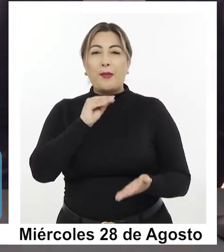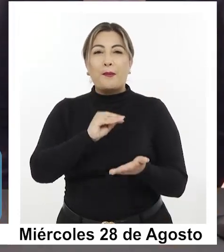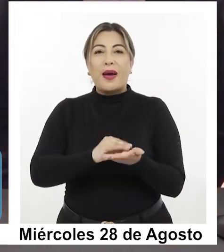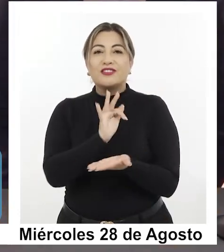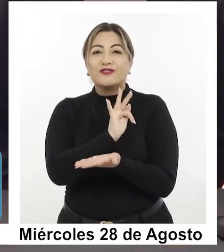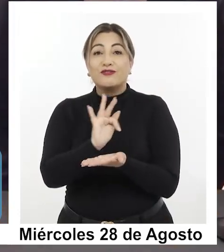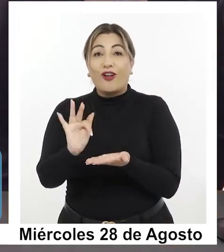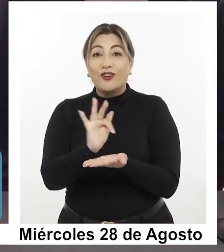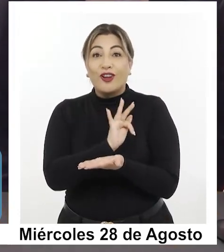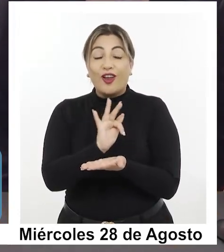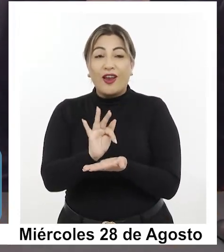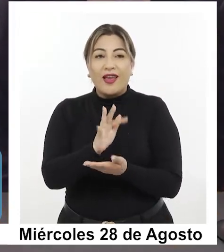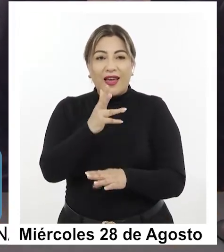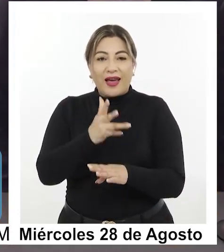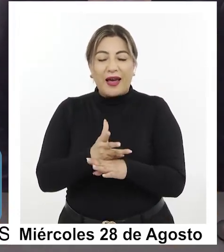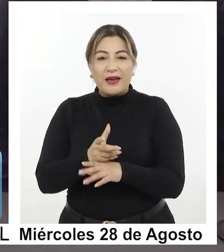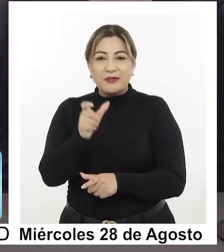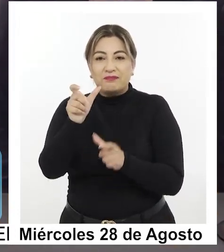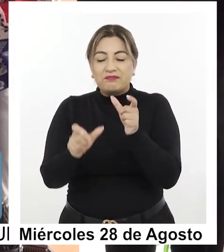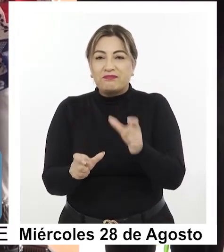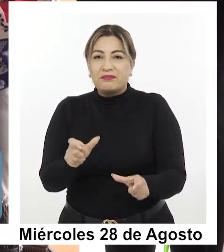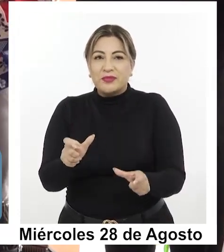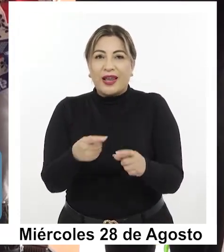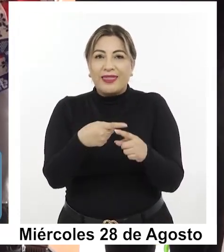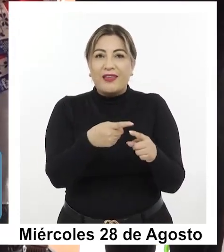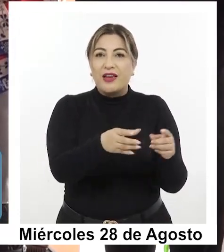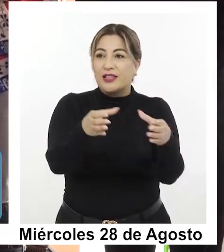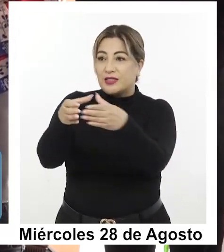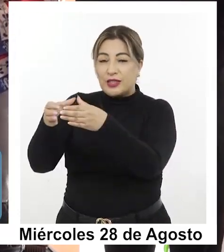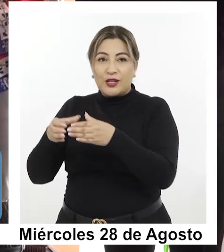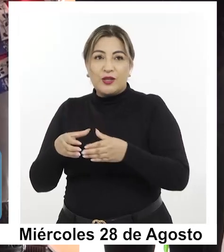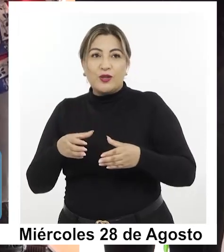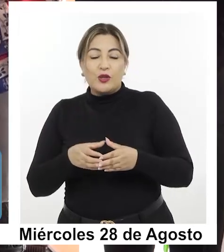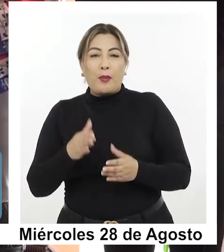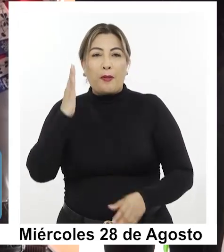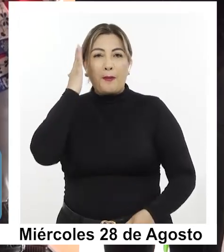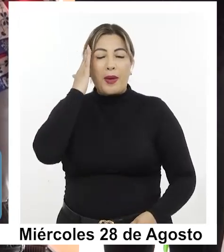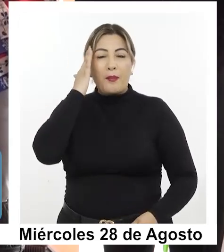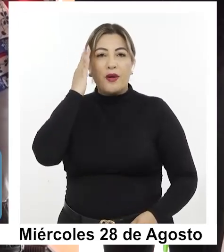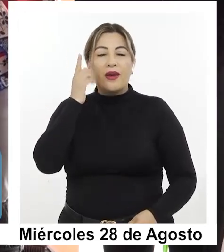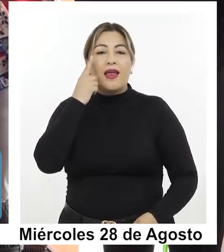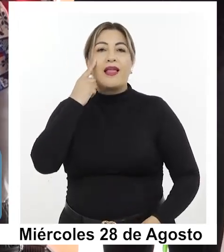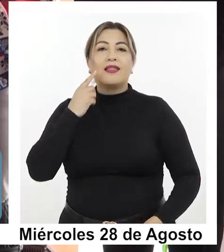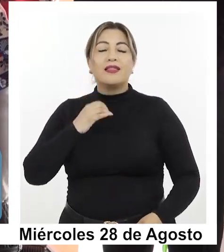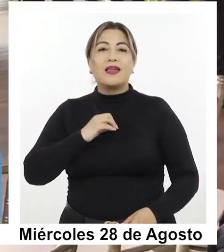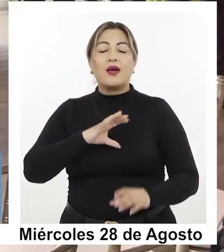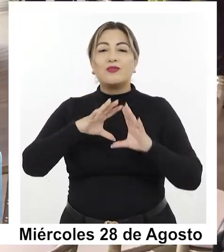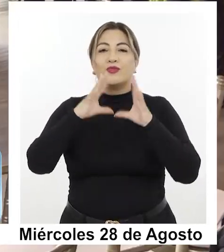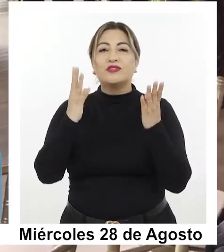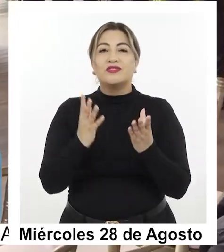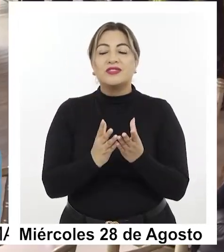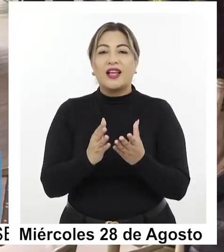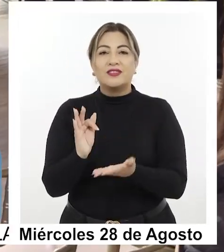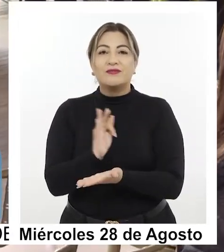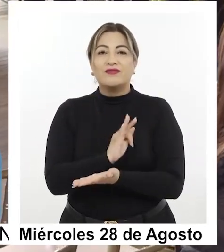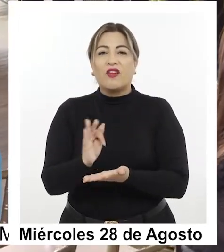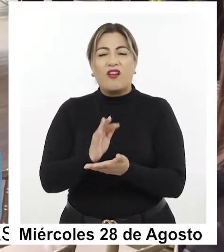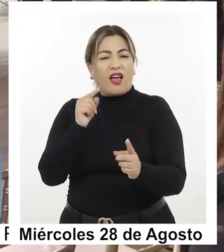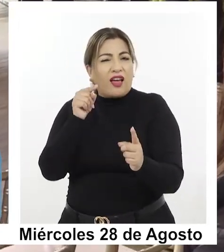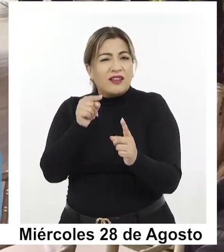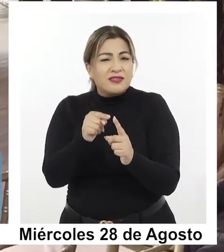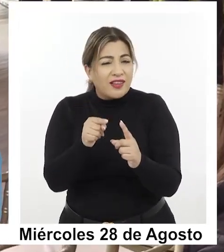Folklore, donde estarán presentes diversas agrupaciones para conmemorar el Día Mundial del Folklore. El